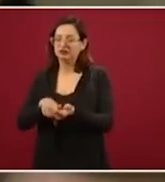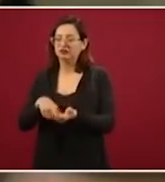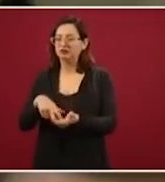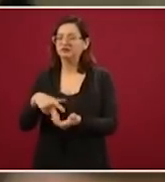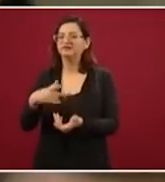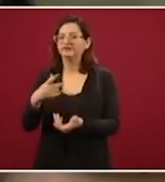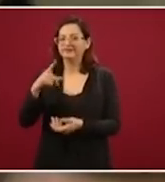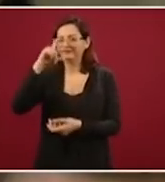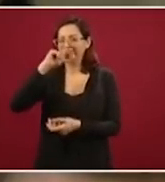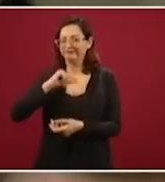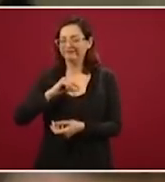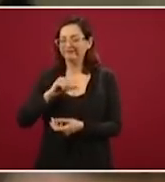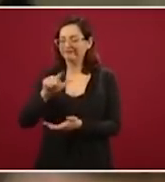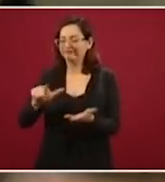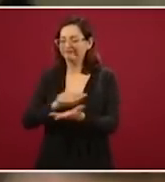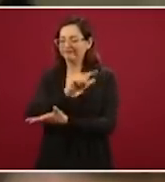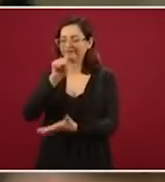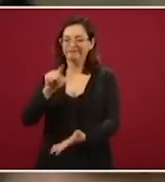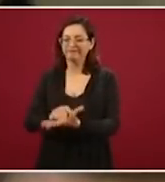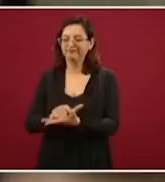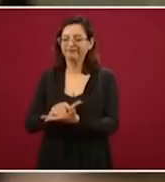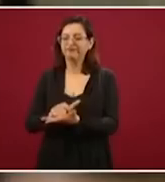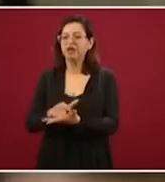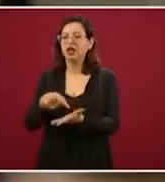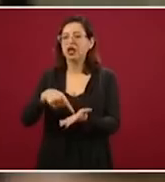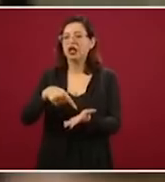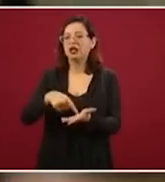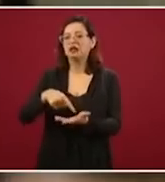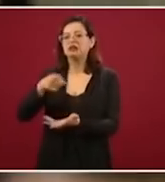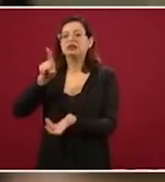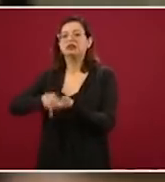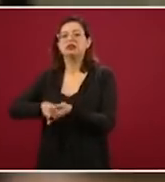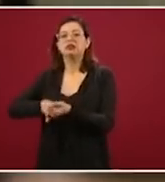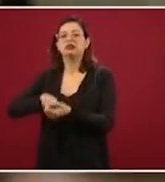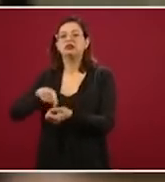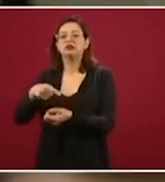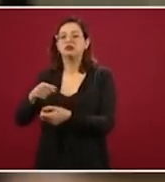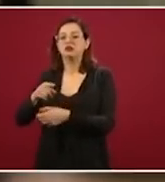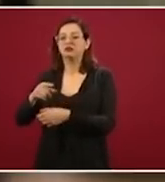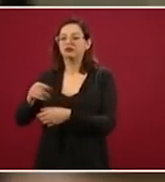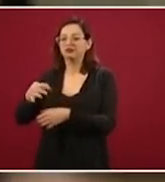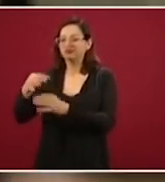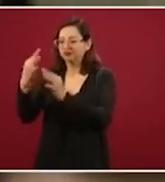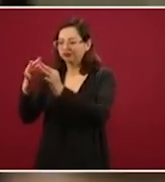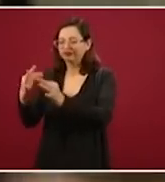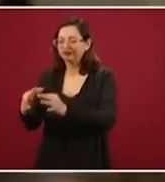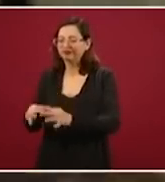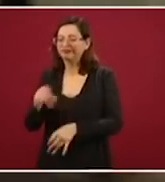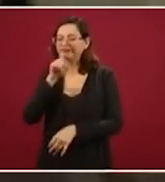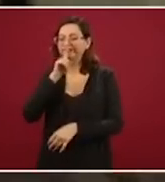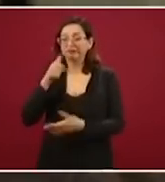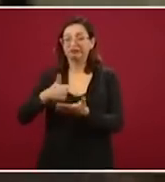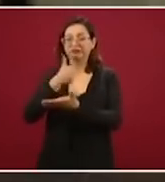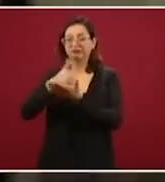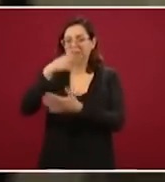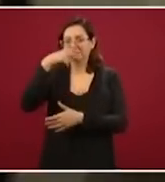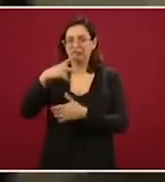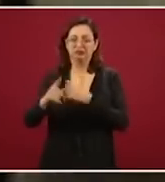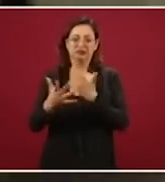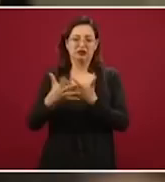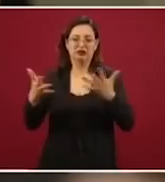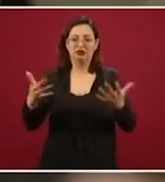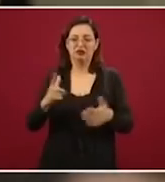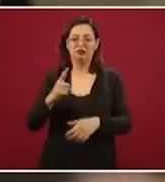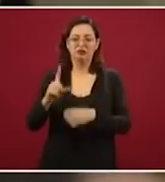que obviamente pueden tener legales, pero no cumpliendo cabalmente. Ya en la Ciudad de México es un problema. Y